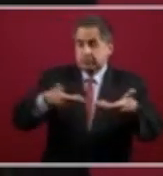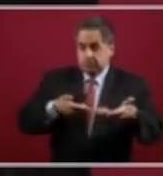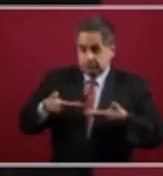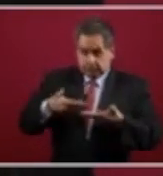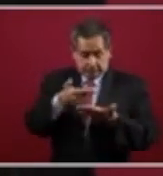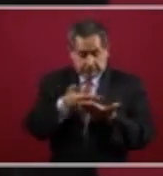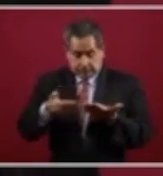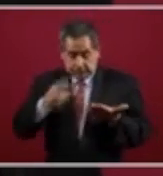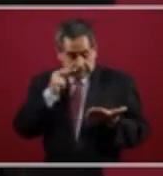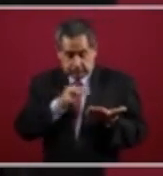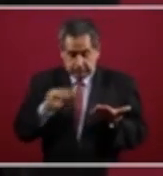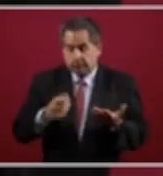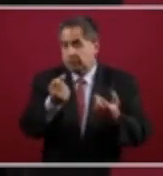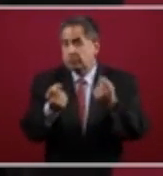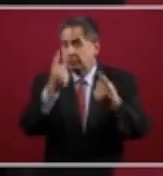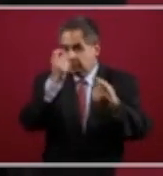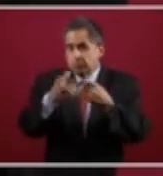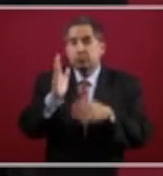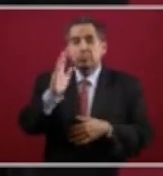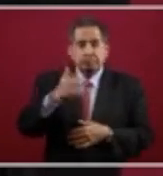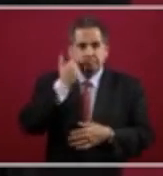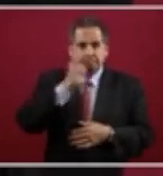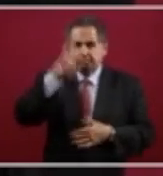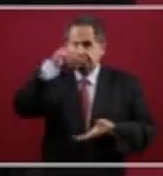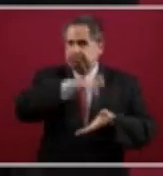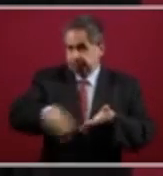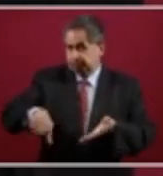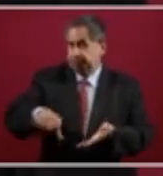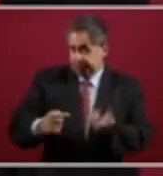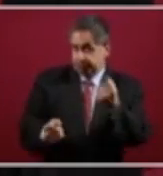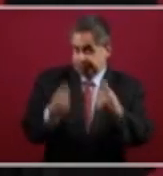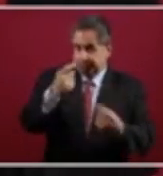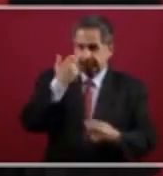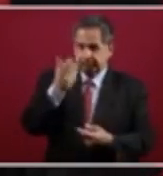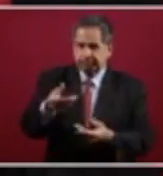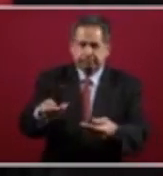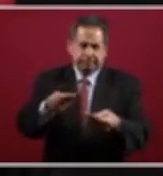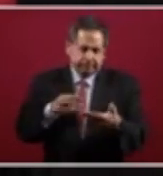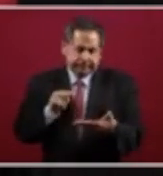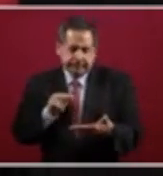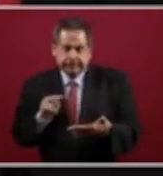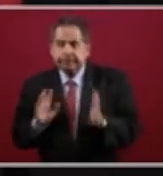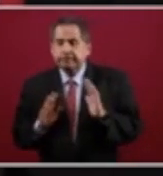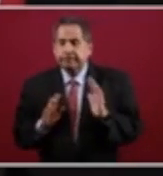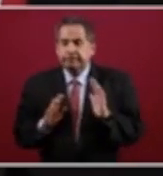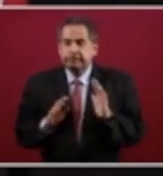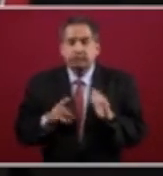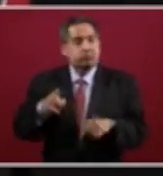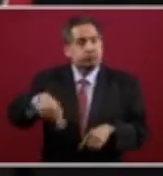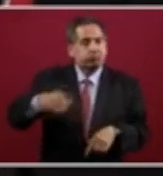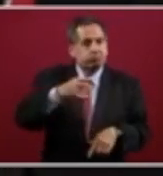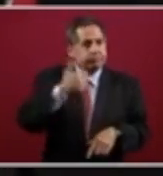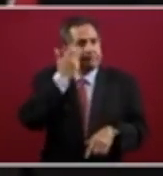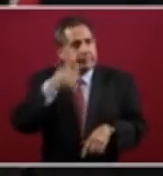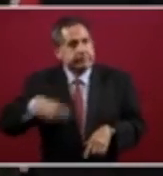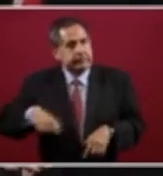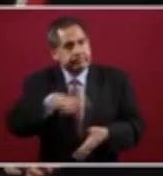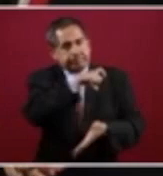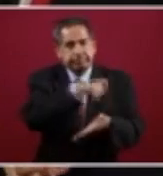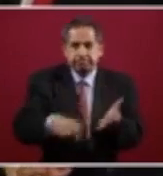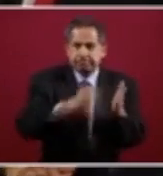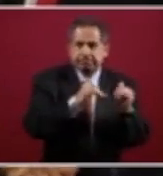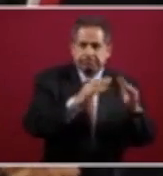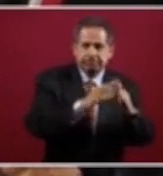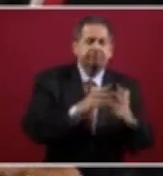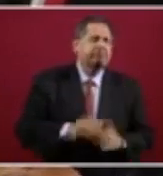ya varios tiradores, por así decirlo, los cuales ya nos han dado su postura, están muy interesados en adquirir el inmueble